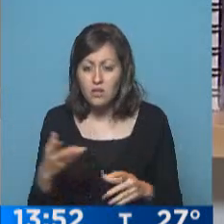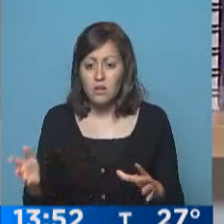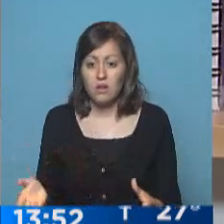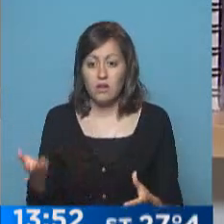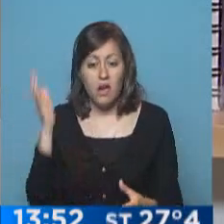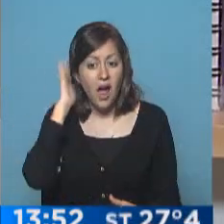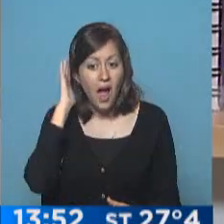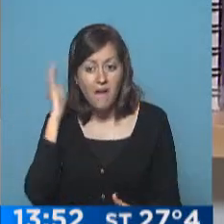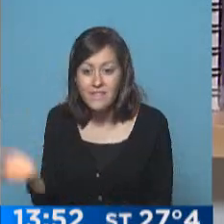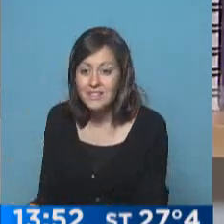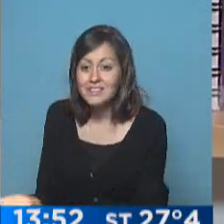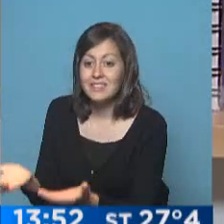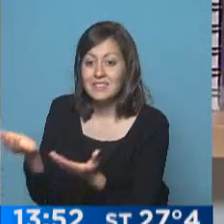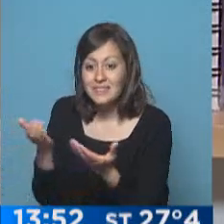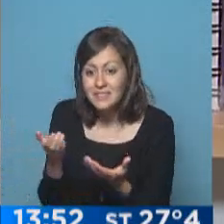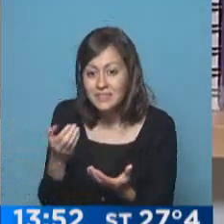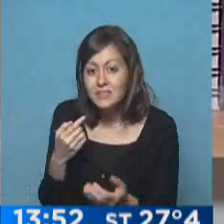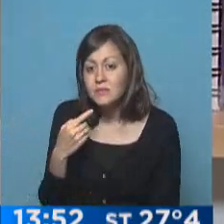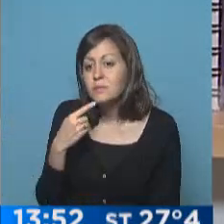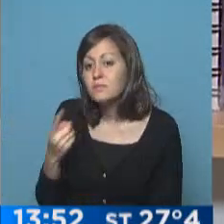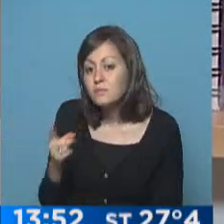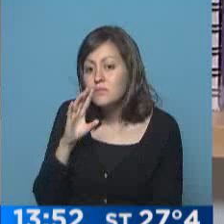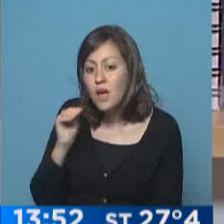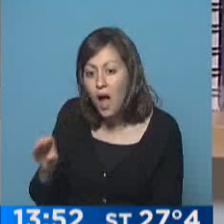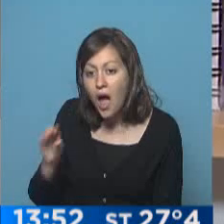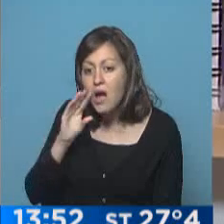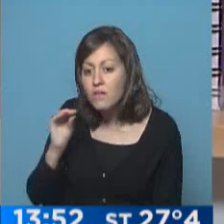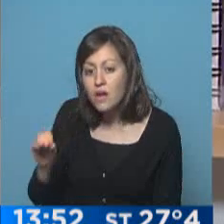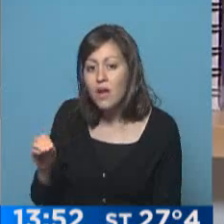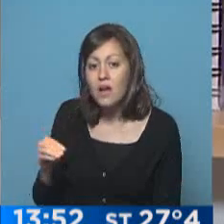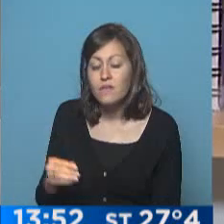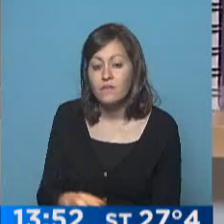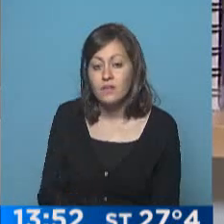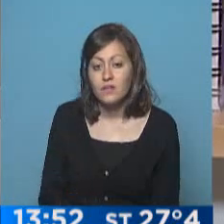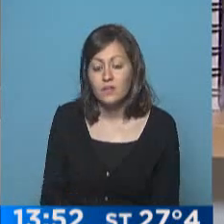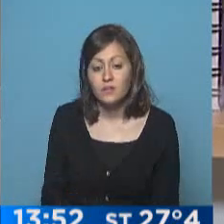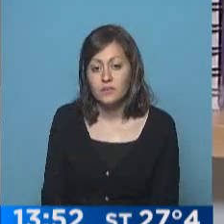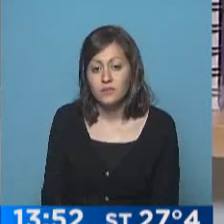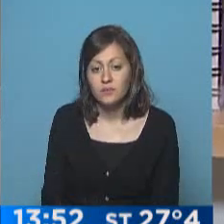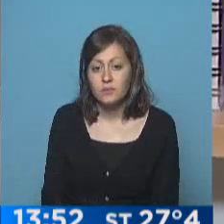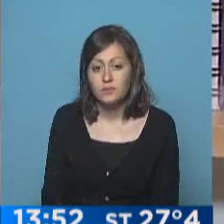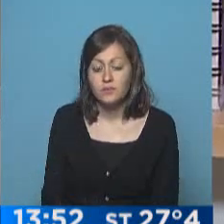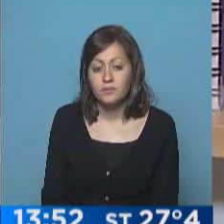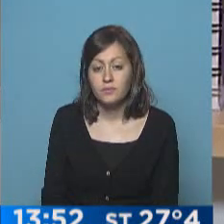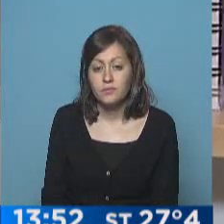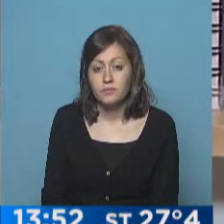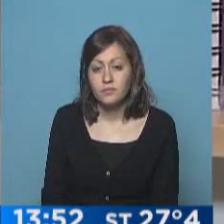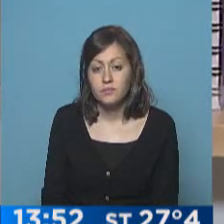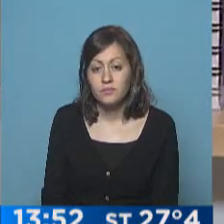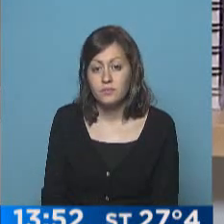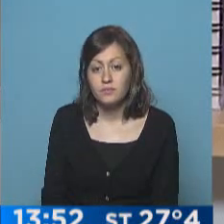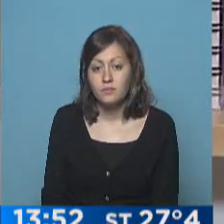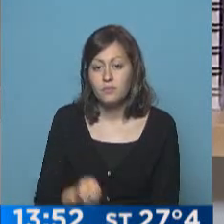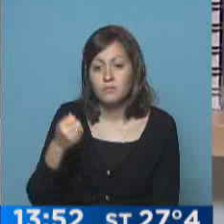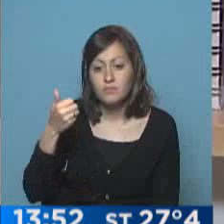cabeza para preguntarle Matías Matías vi que la mano se me mojó prendí un un